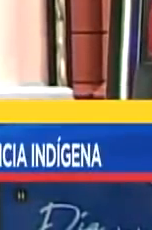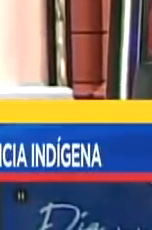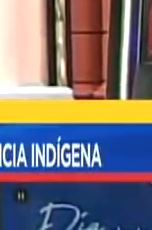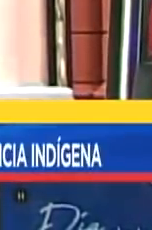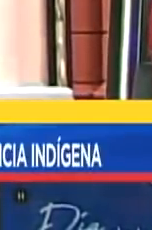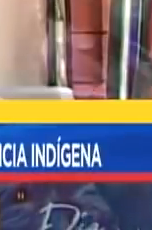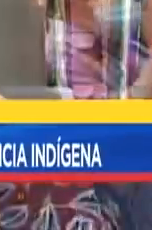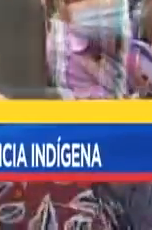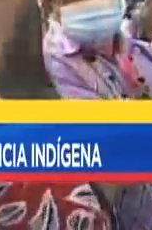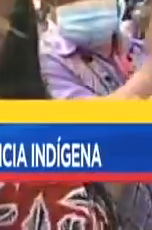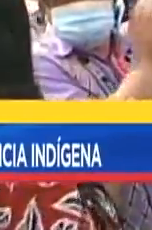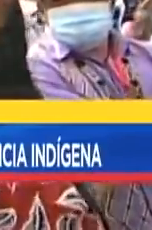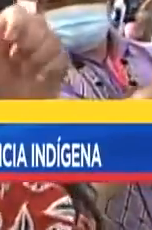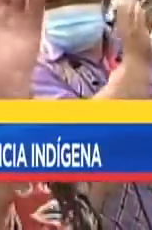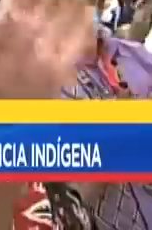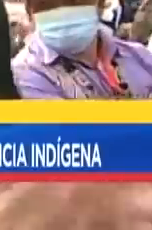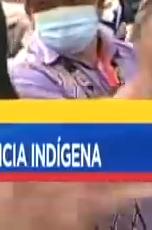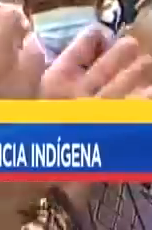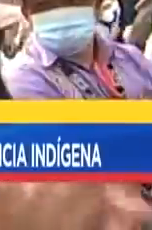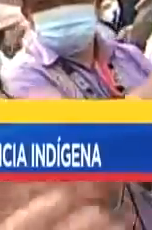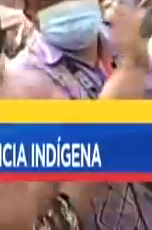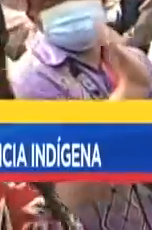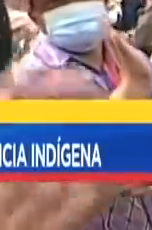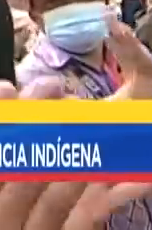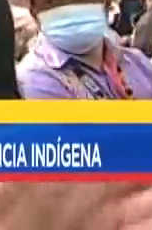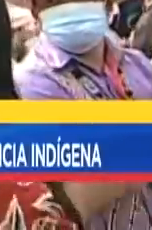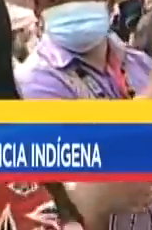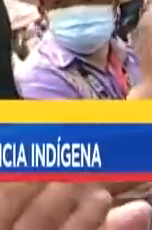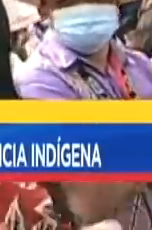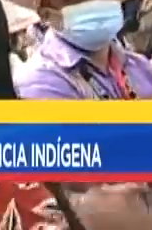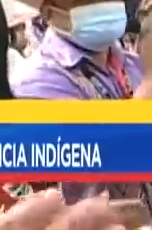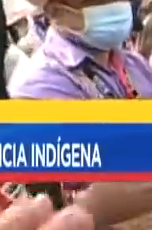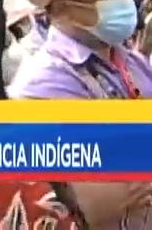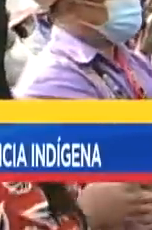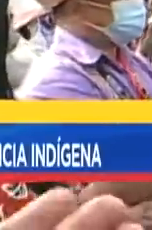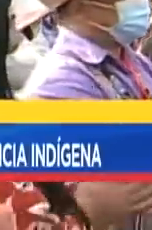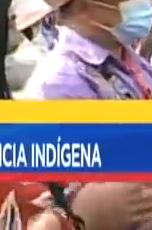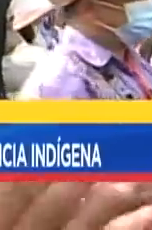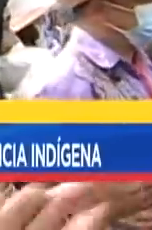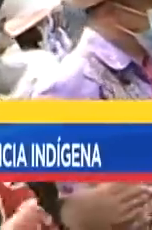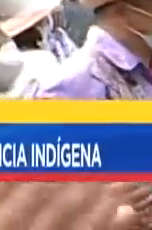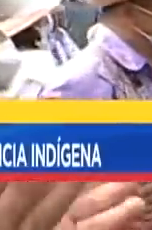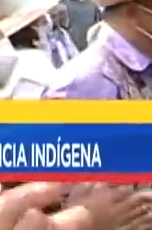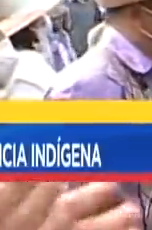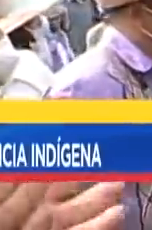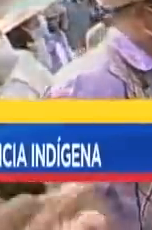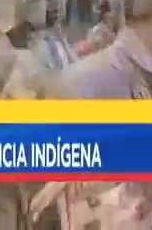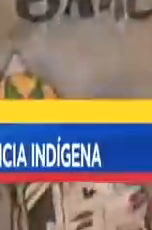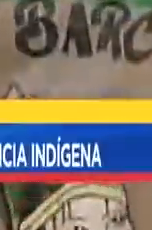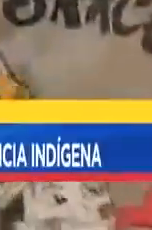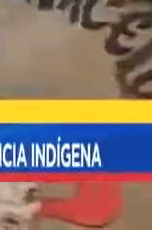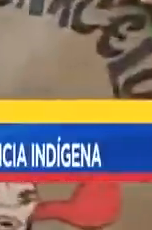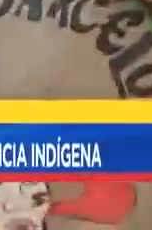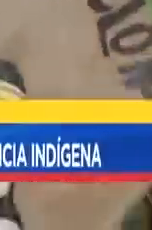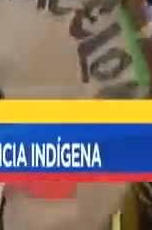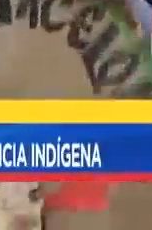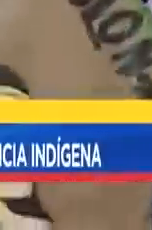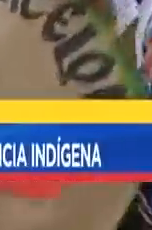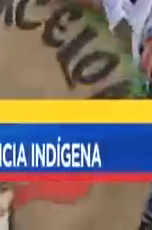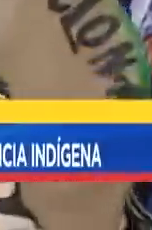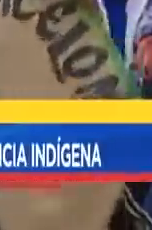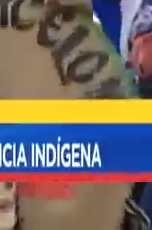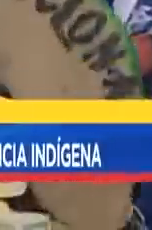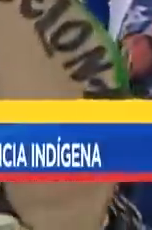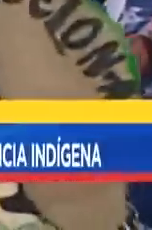Es el pueblo que se ha venido organizando en diferentes aspectos de la vida de la República, también para hacer historia,